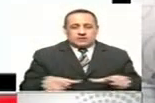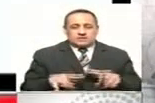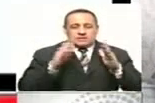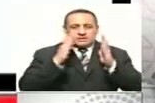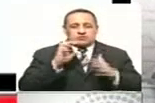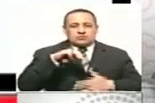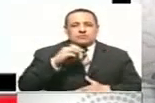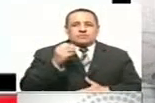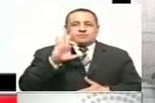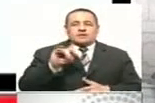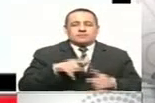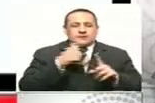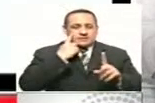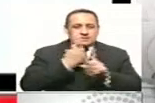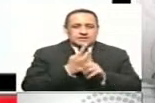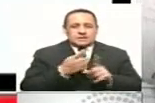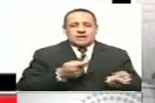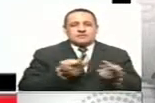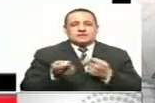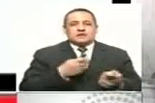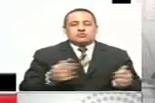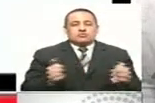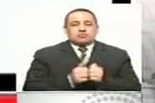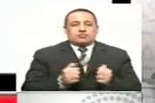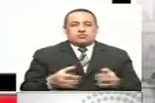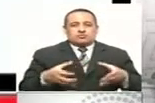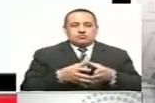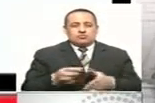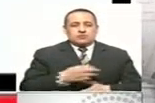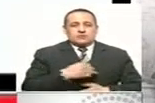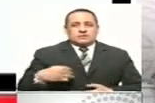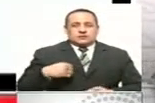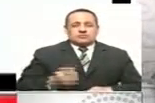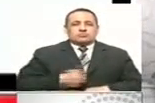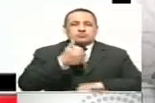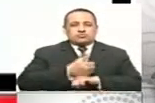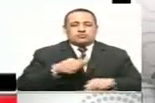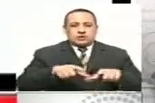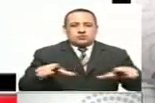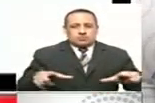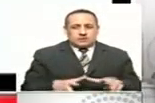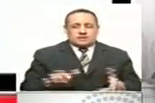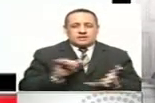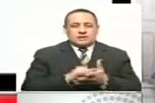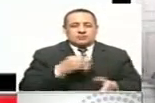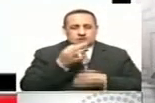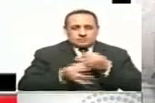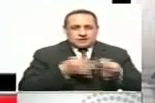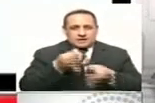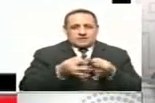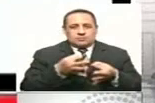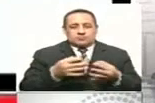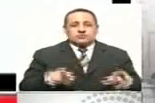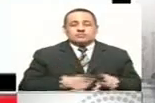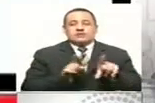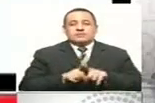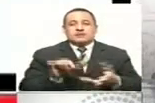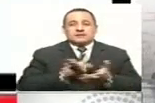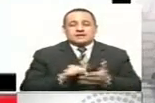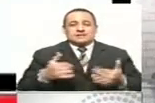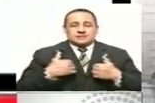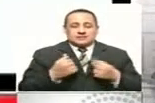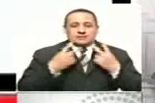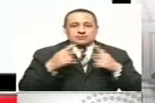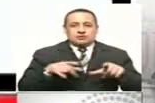MAC presenciales administrados por la PCM en los lugares que hemos comentado. Entonces, por lo menos tener